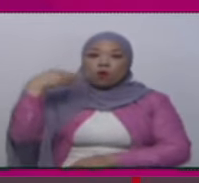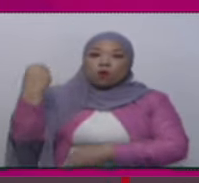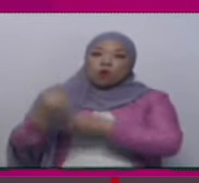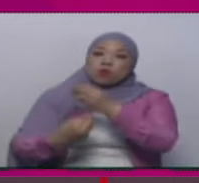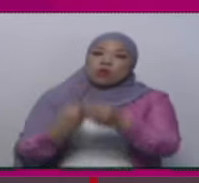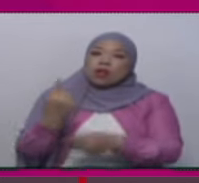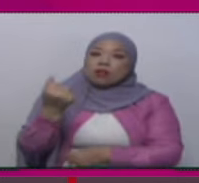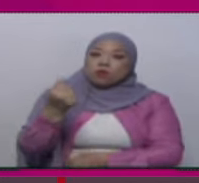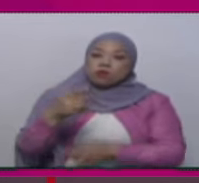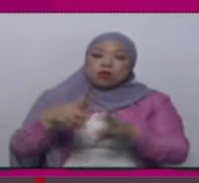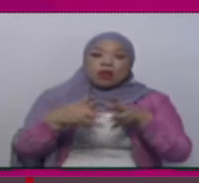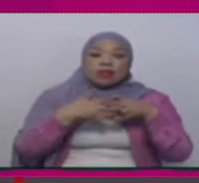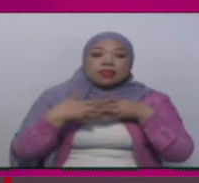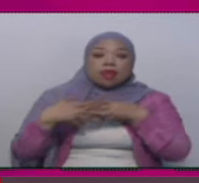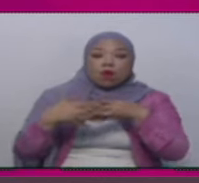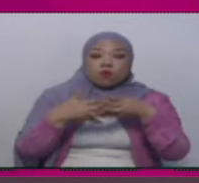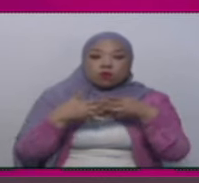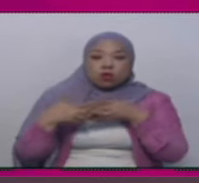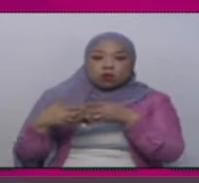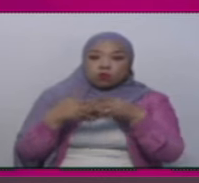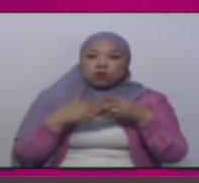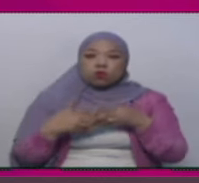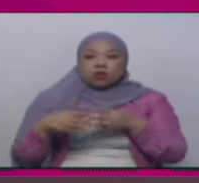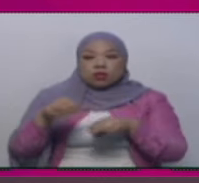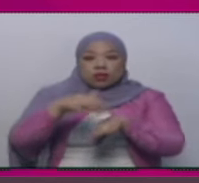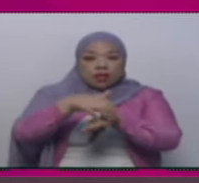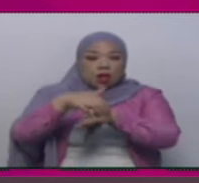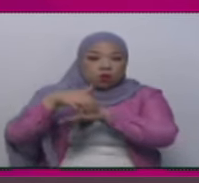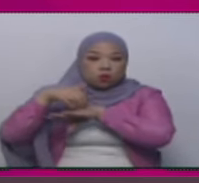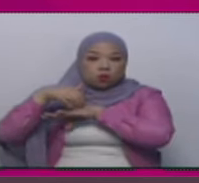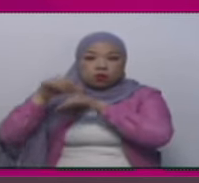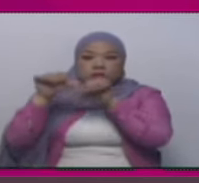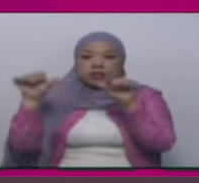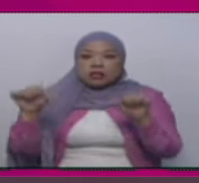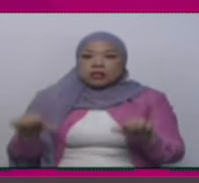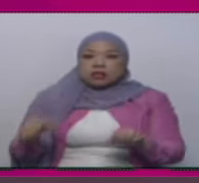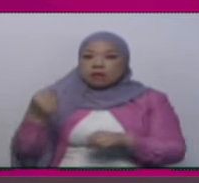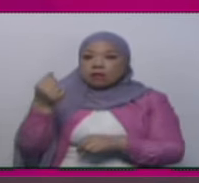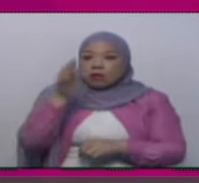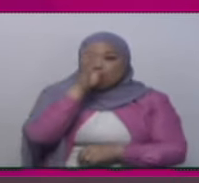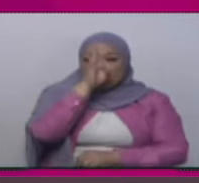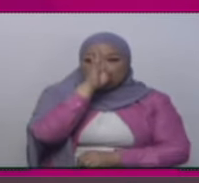el dinero de los Estados Unidos de Norteamérica, de Londres, del sistema financiero.